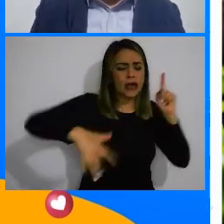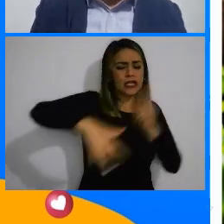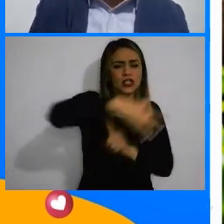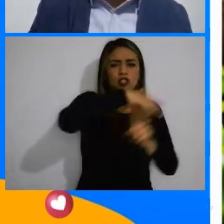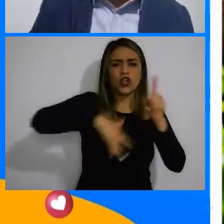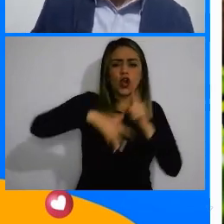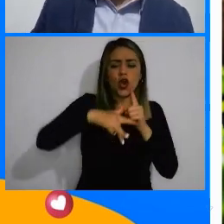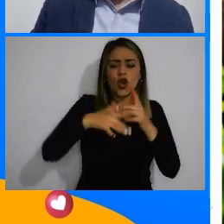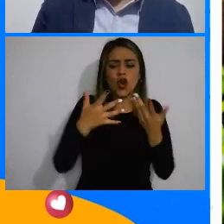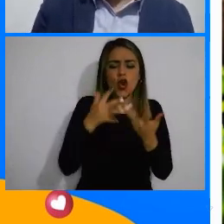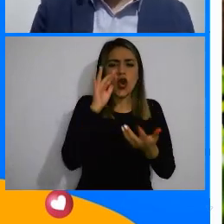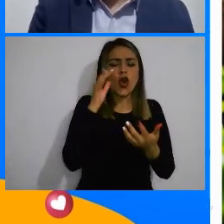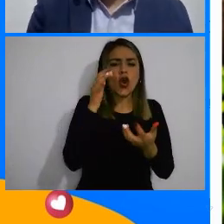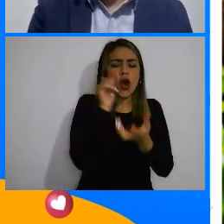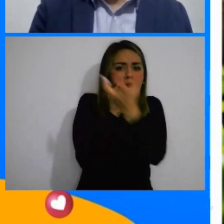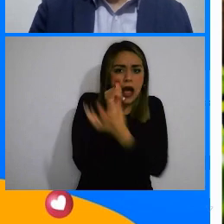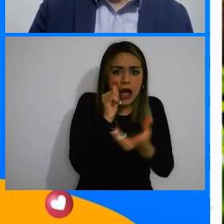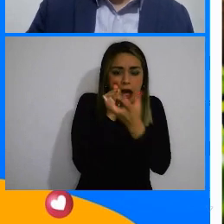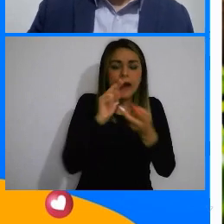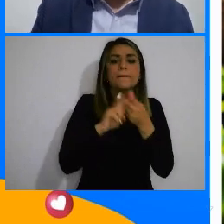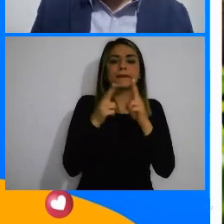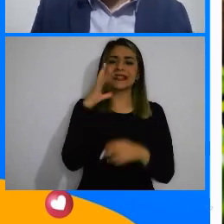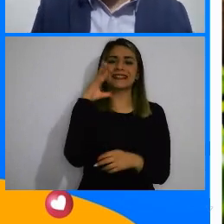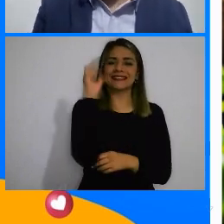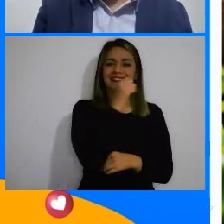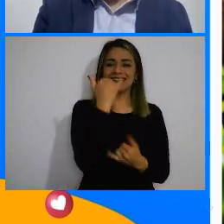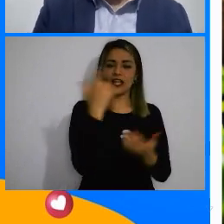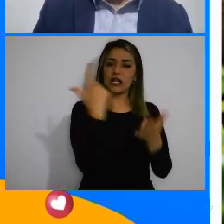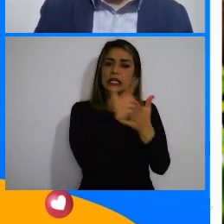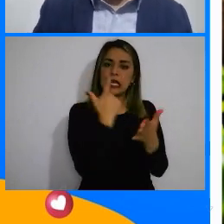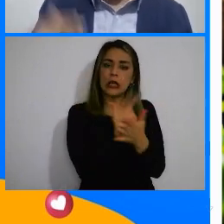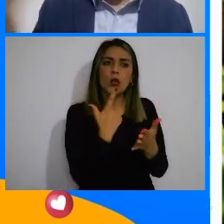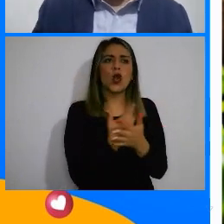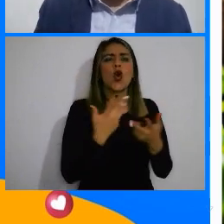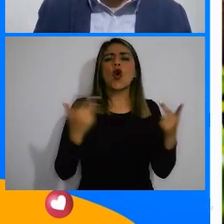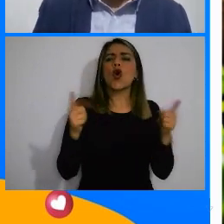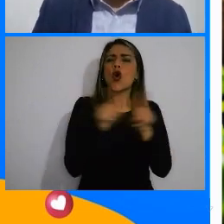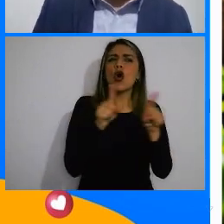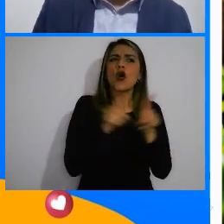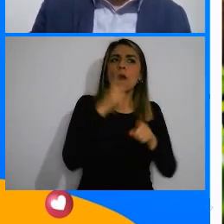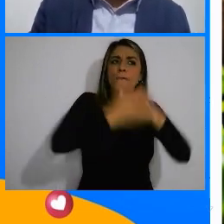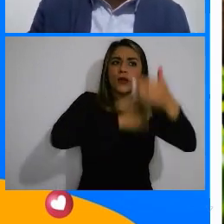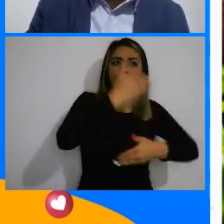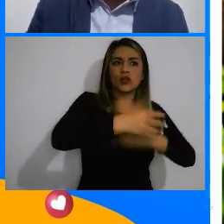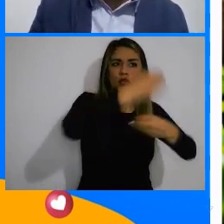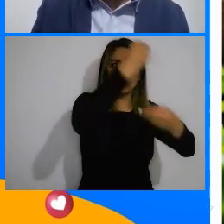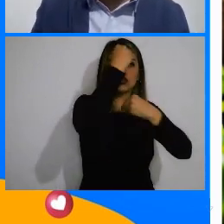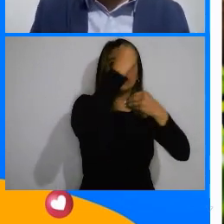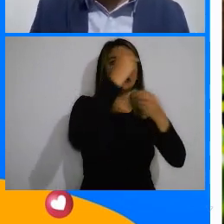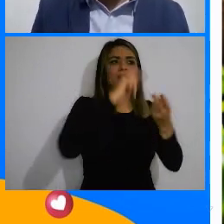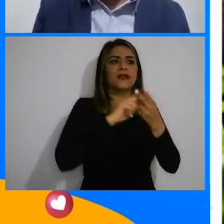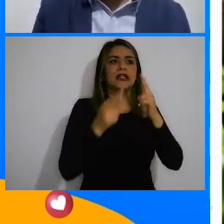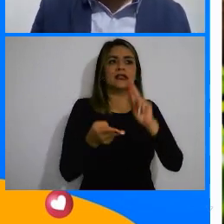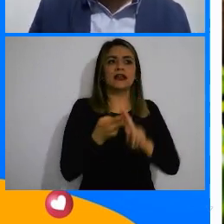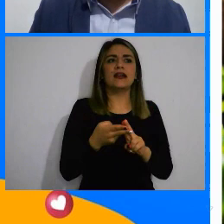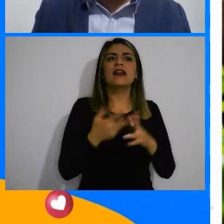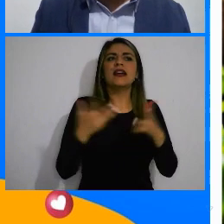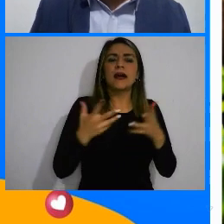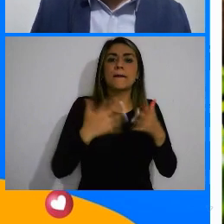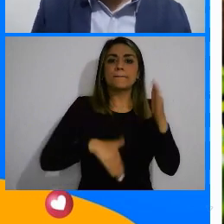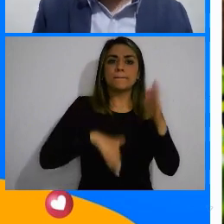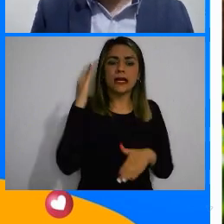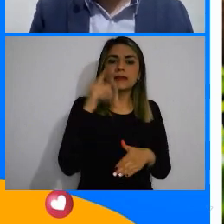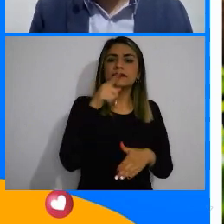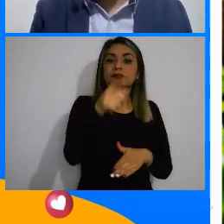ecología. Por eso ustedes se van a dar cuenta en los libros y más adelante cuando estén en sus procesos de formación mayor de